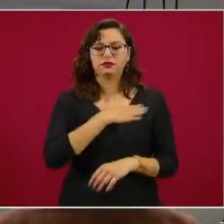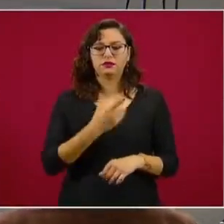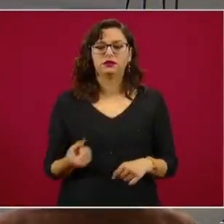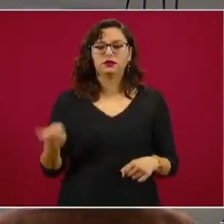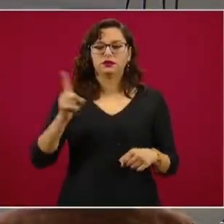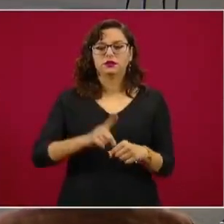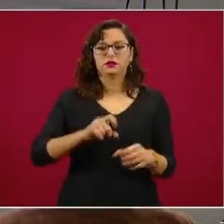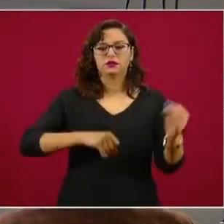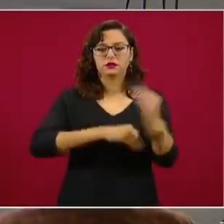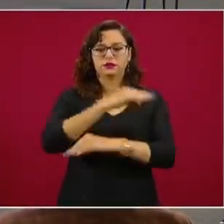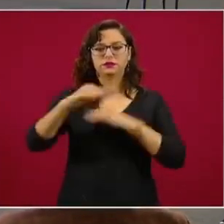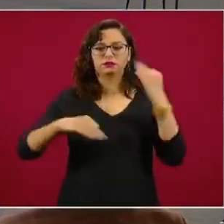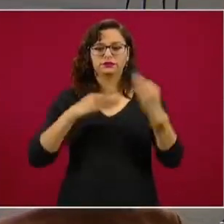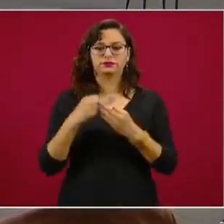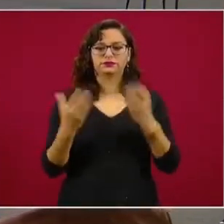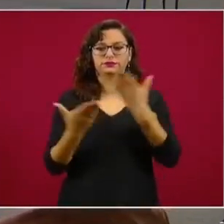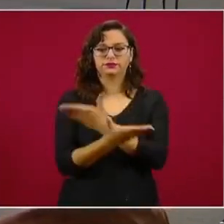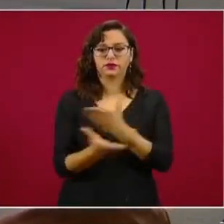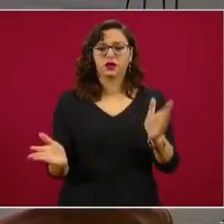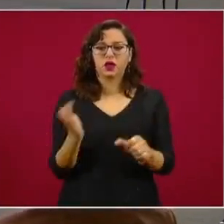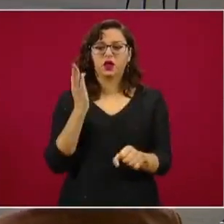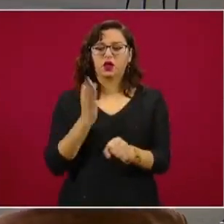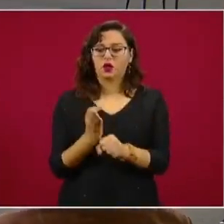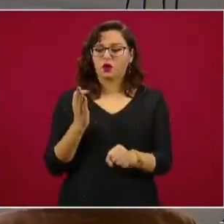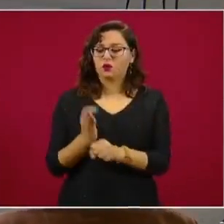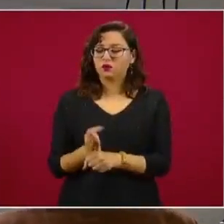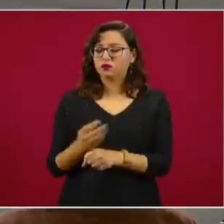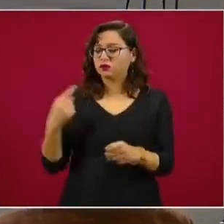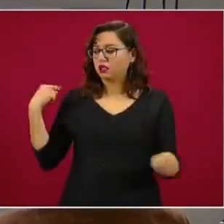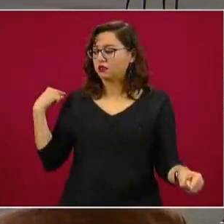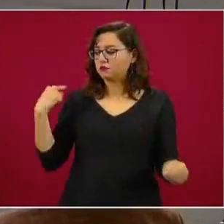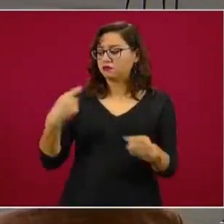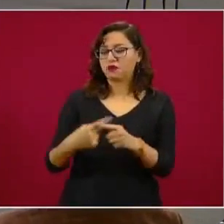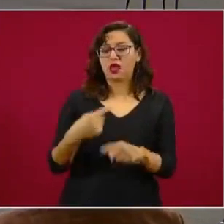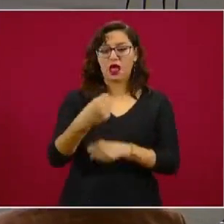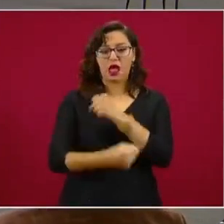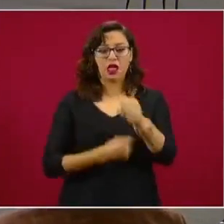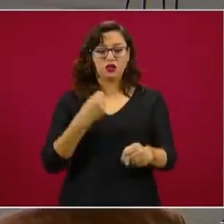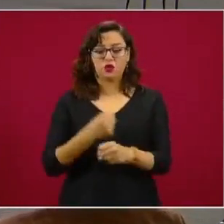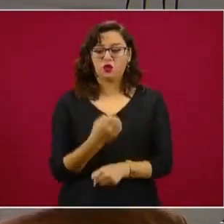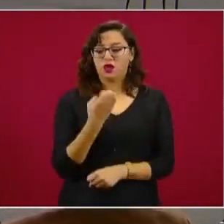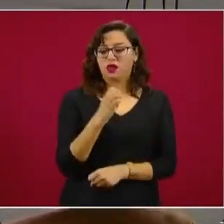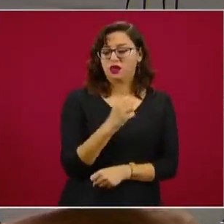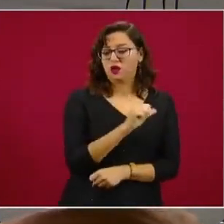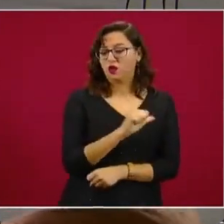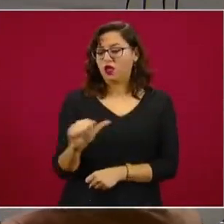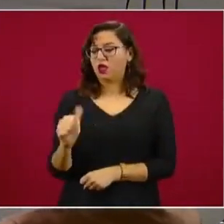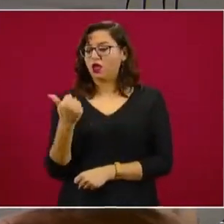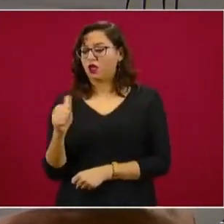Les vamos a presentar cómo vamos en recaudación durante el periodo de enero a agosto. La siguiente, por favor.